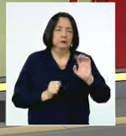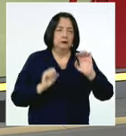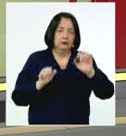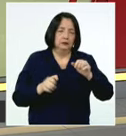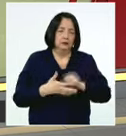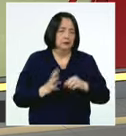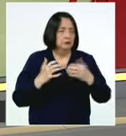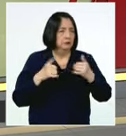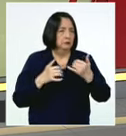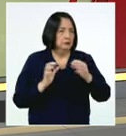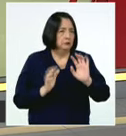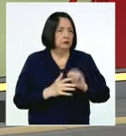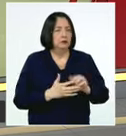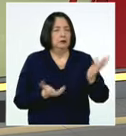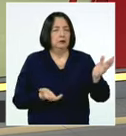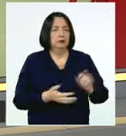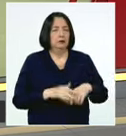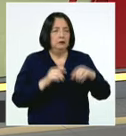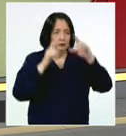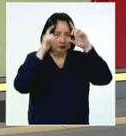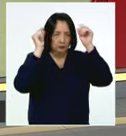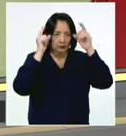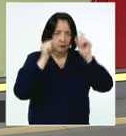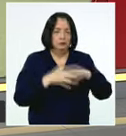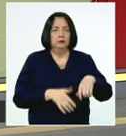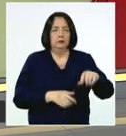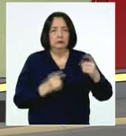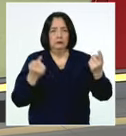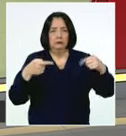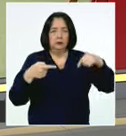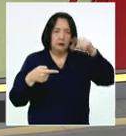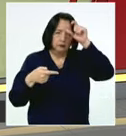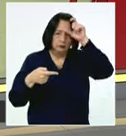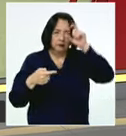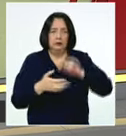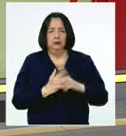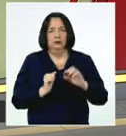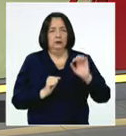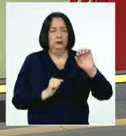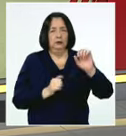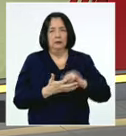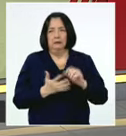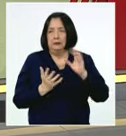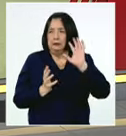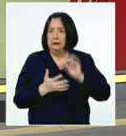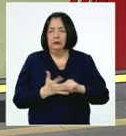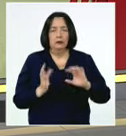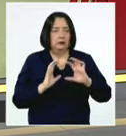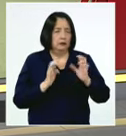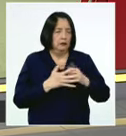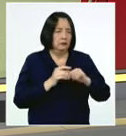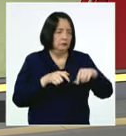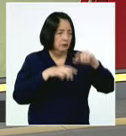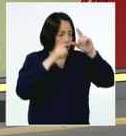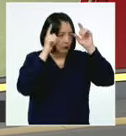partido de definición. Países Bajos contra Turquía en un partido en donde parece que el equipo de Países Bajos